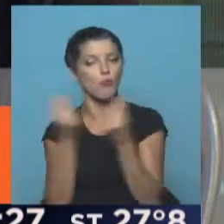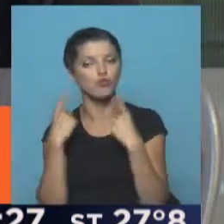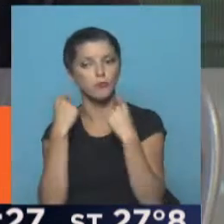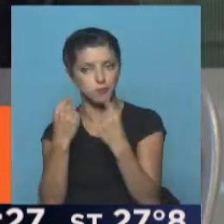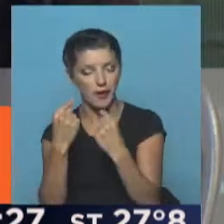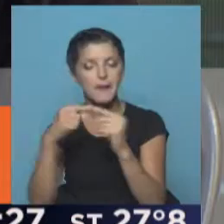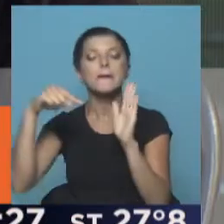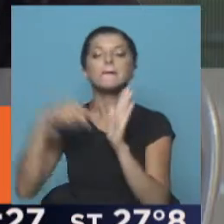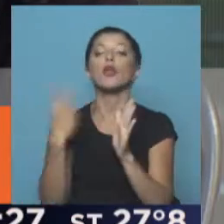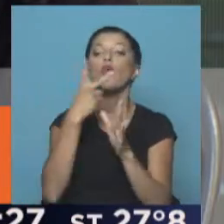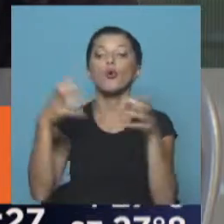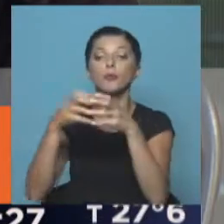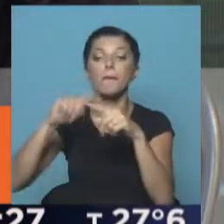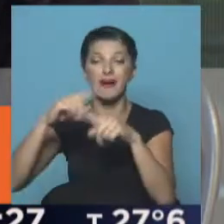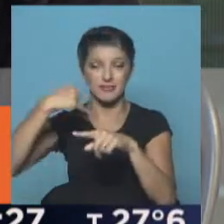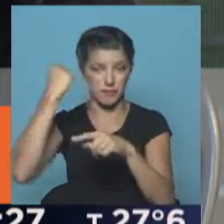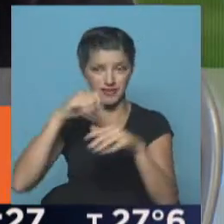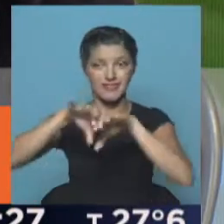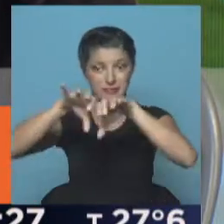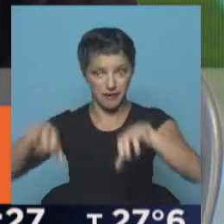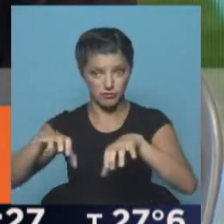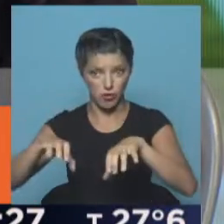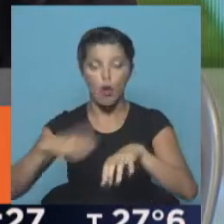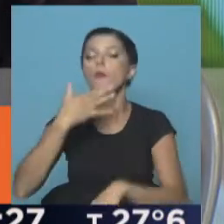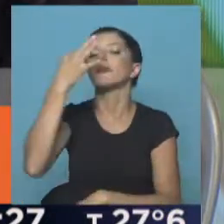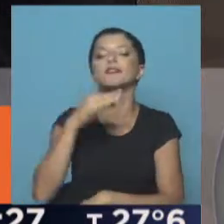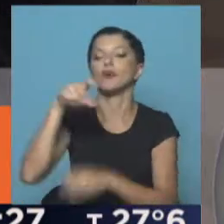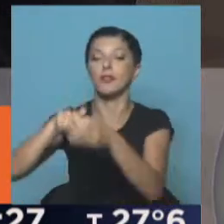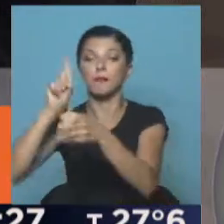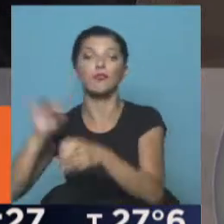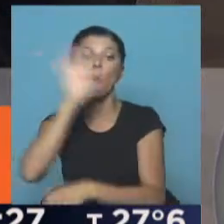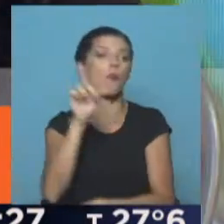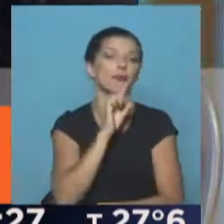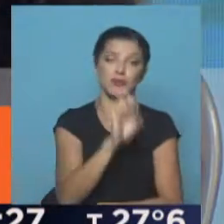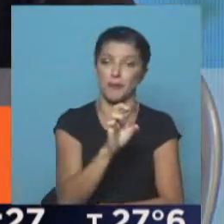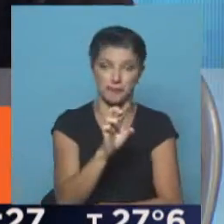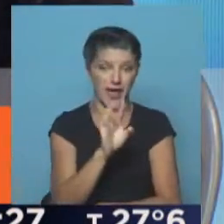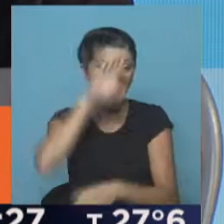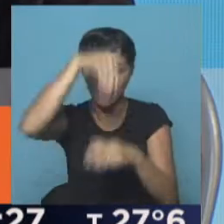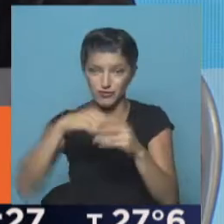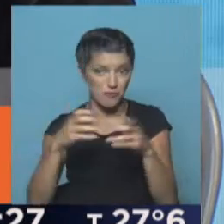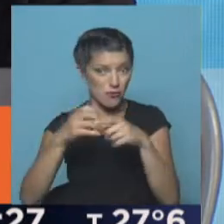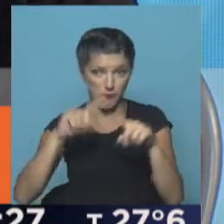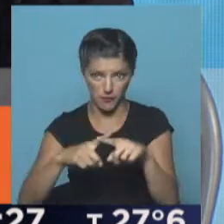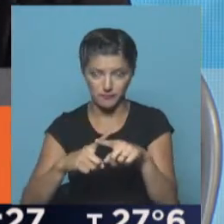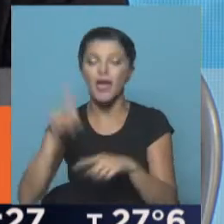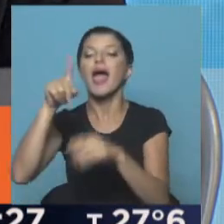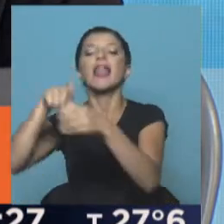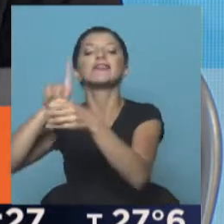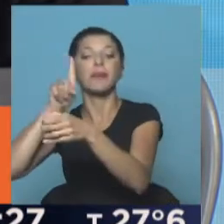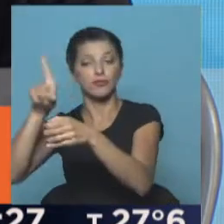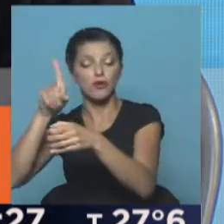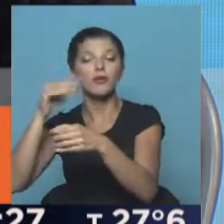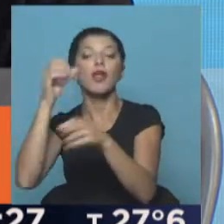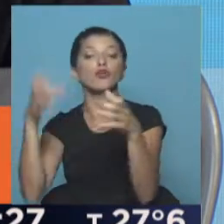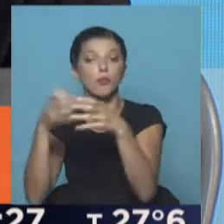los dos principales partidos están divididos, o por el Brexit o por la presencia de Trump. Claro. El Brexit divide a los laboristas y hay ahora una especie de